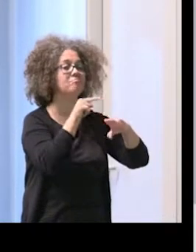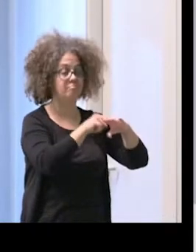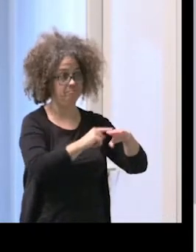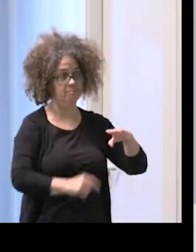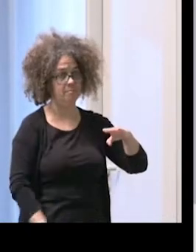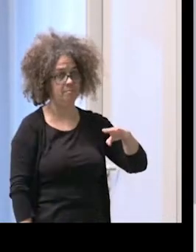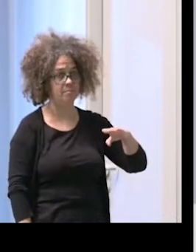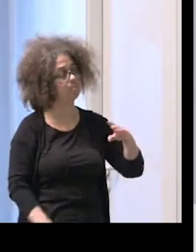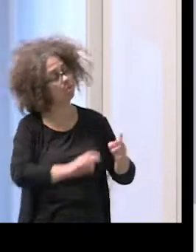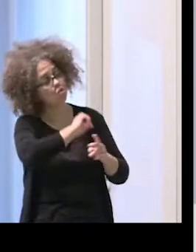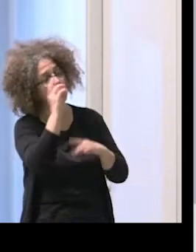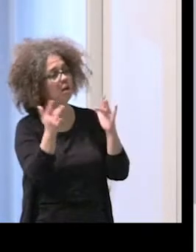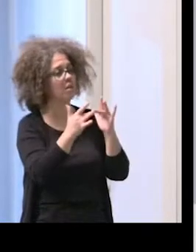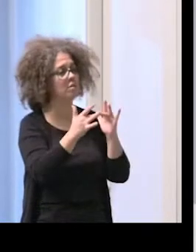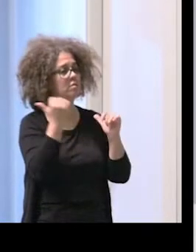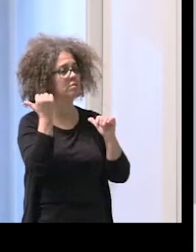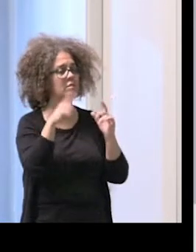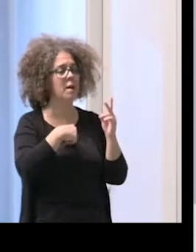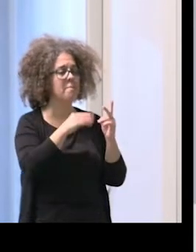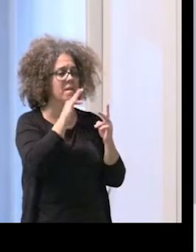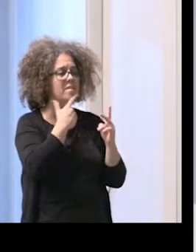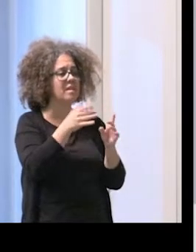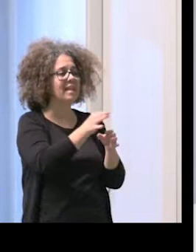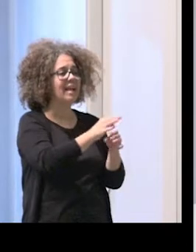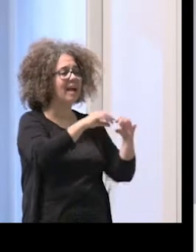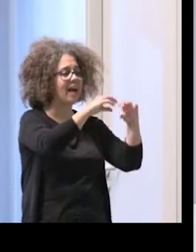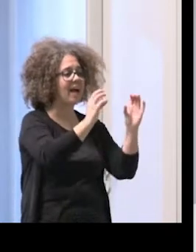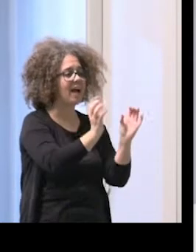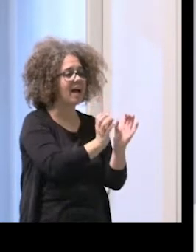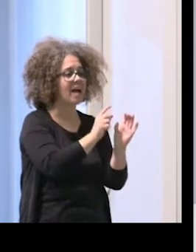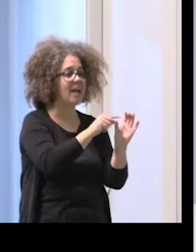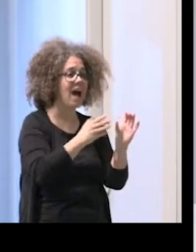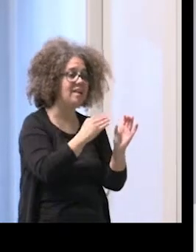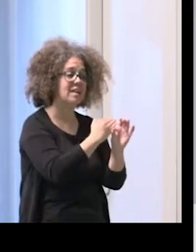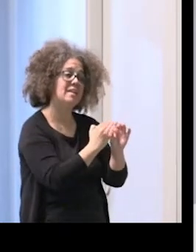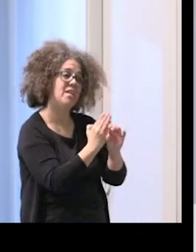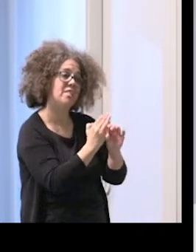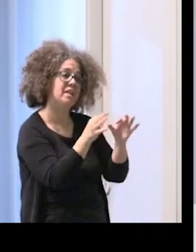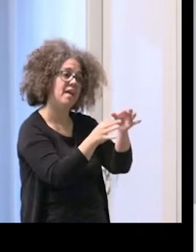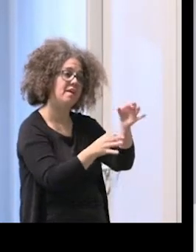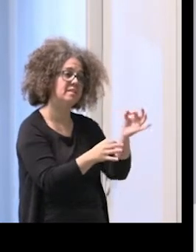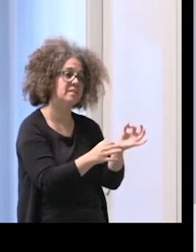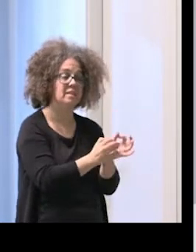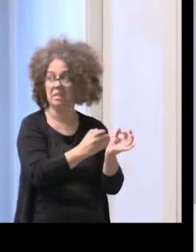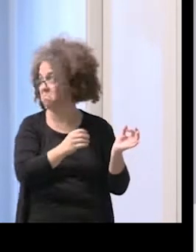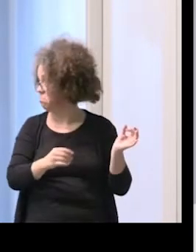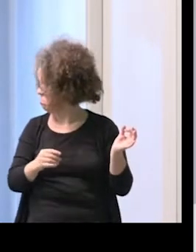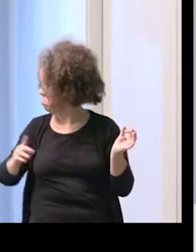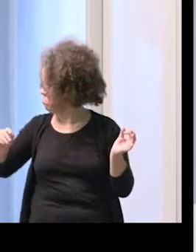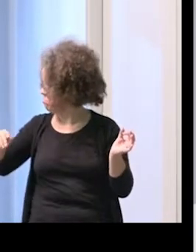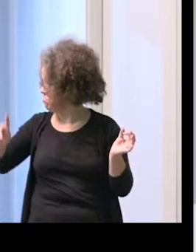Aquí otra de esas proyecciones yendo desde el ganglio ectópico hasta las células ciliadas. Y aquí no se ve muy bien,